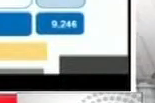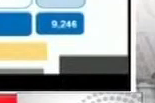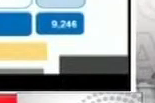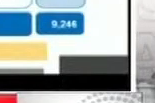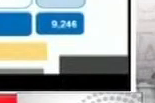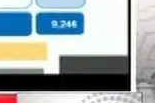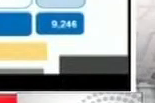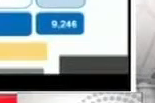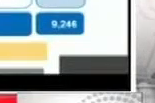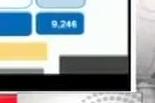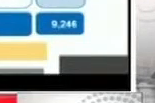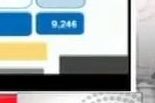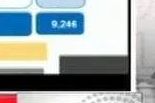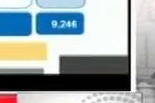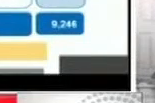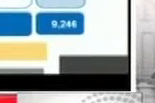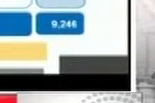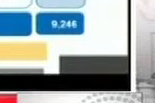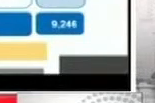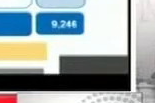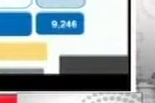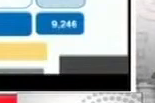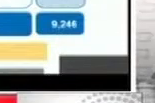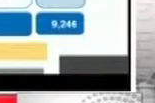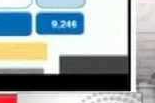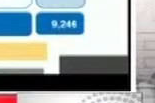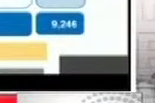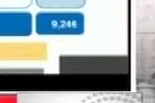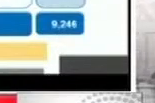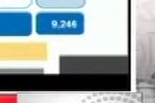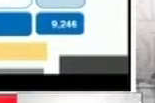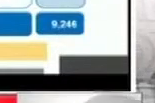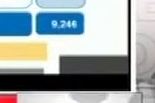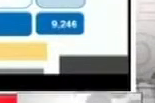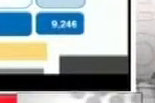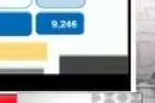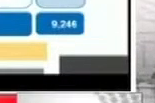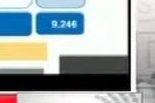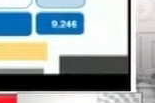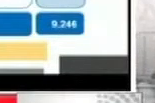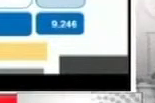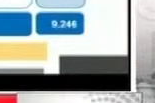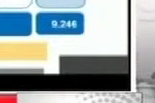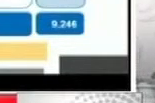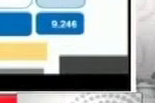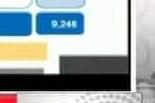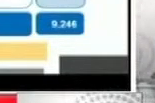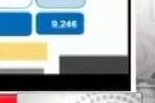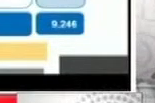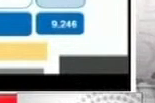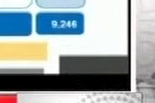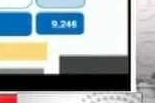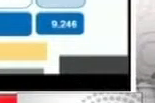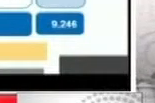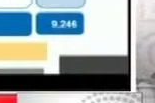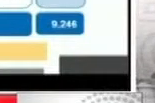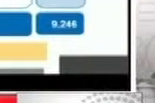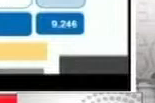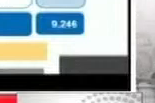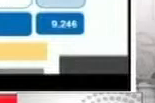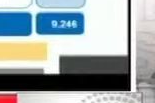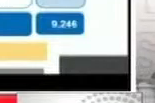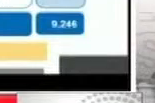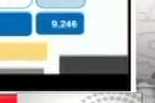los establecimientos de salud con mantenimiento, alquiler y servicios, 602 millones, la adquisición de activos no